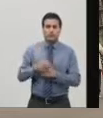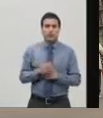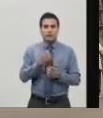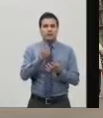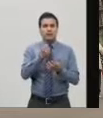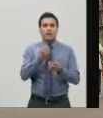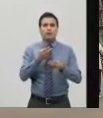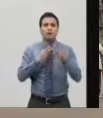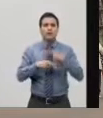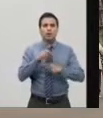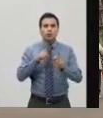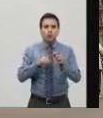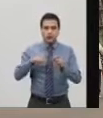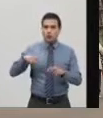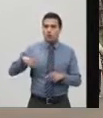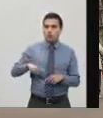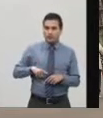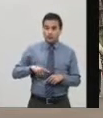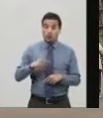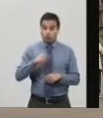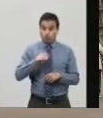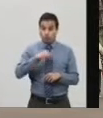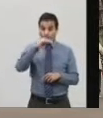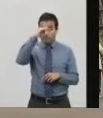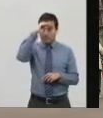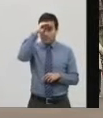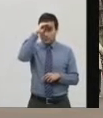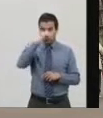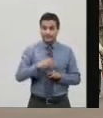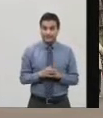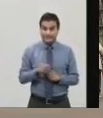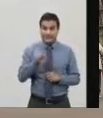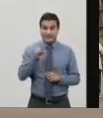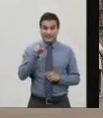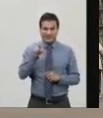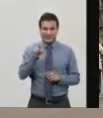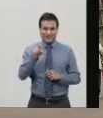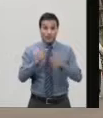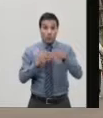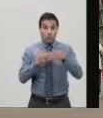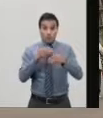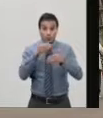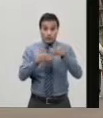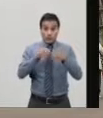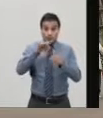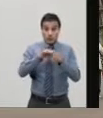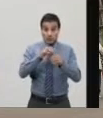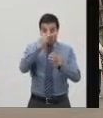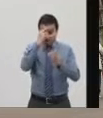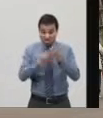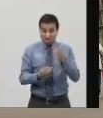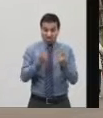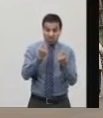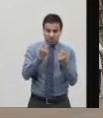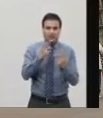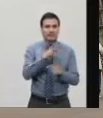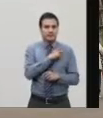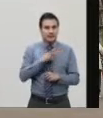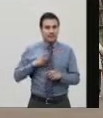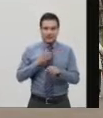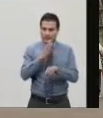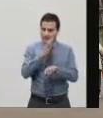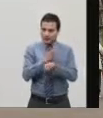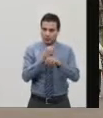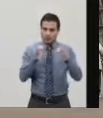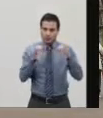importante que la sanción sea equiparable a la transgresión del proceso electoral. Solicitamos que se